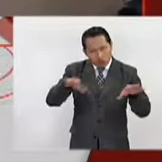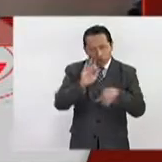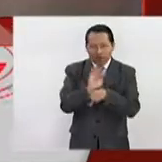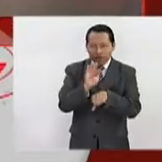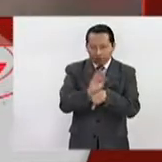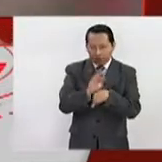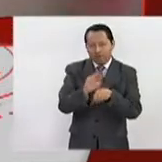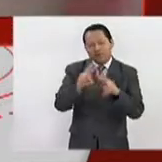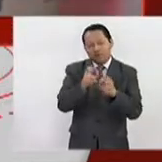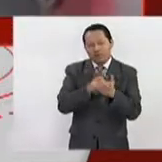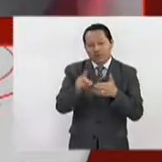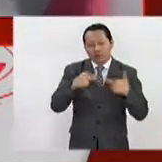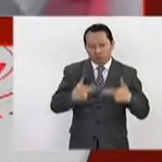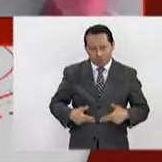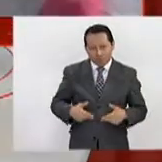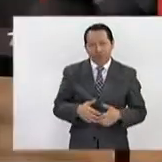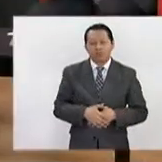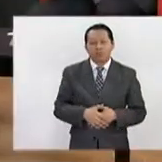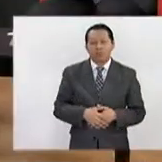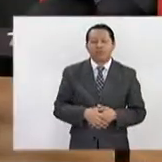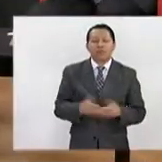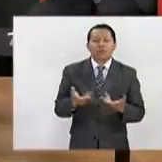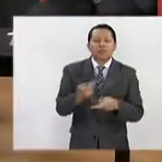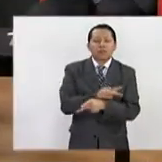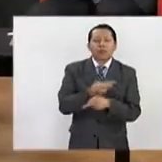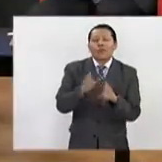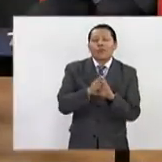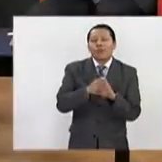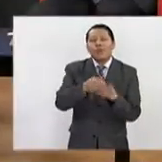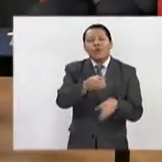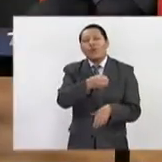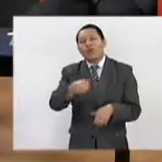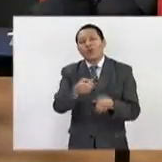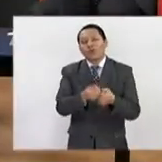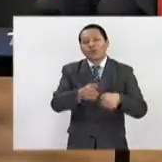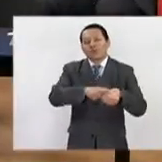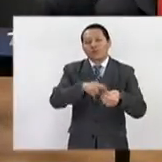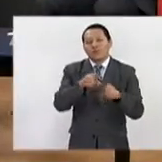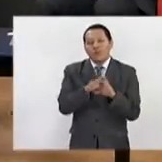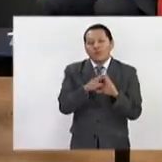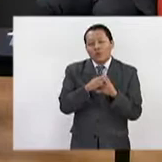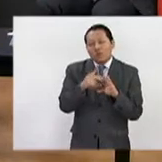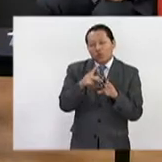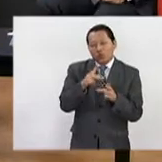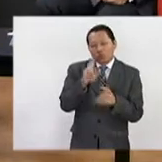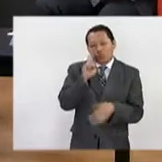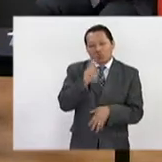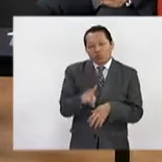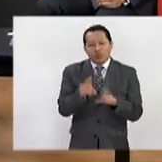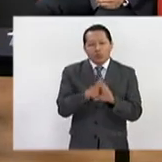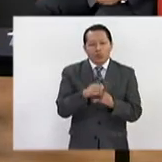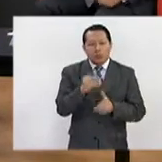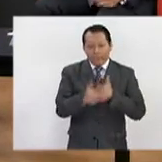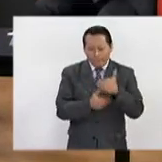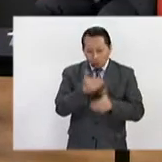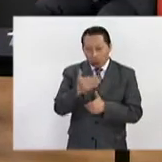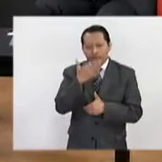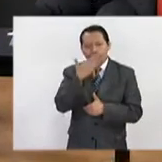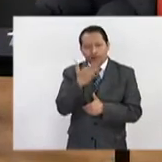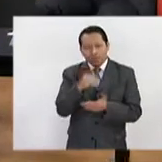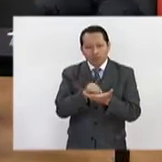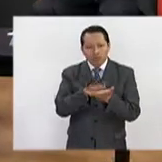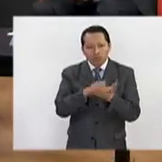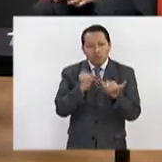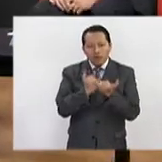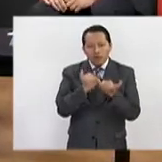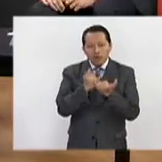temas de derechos humanos. Hablas de organismos sociales. ¿Cómo debiese ser esa interacción desde tu perspectiva? ¿Cómo sería un proceso adecuado, firme? Y, por